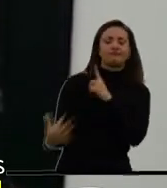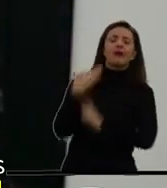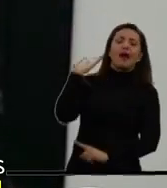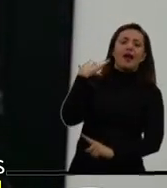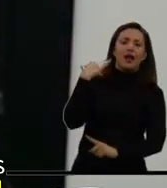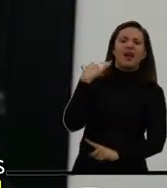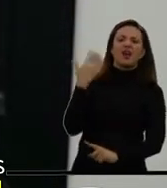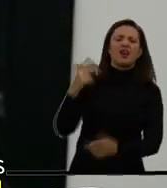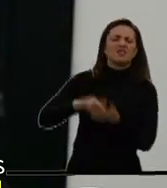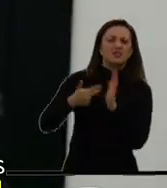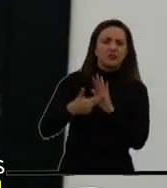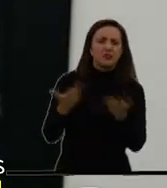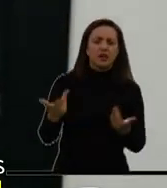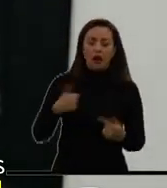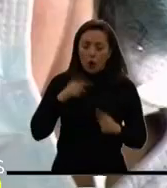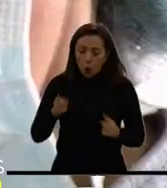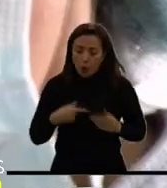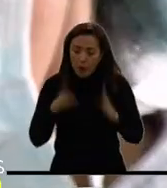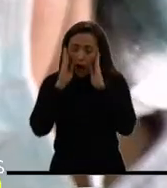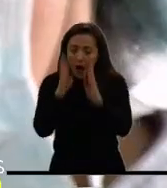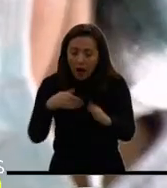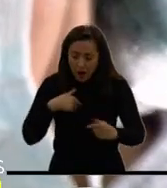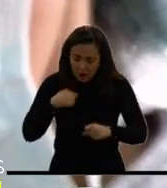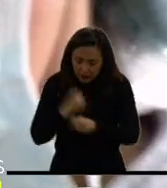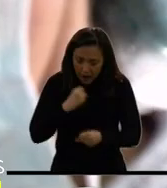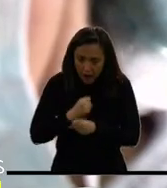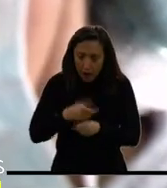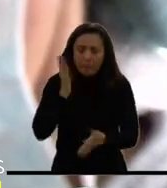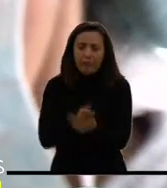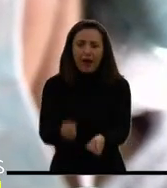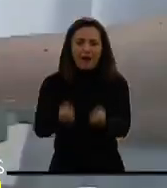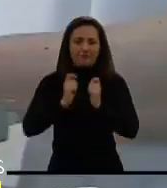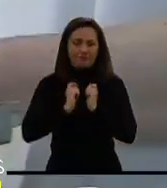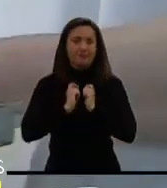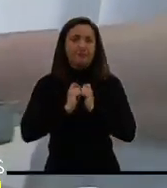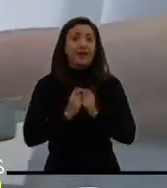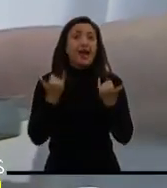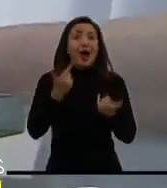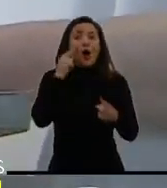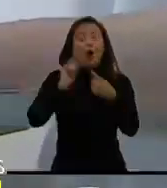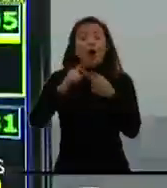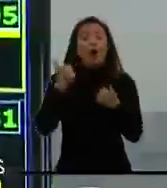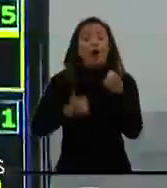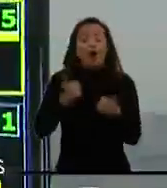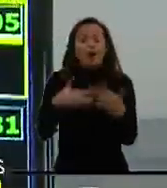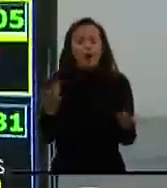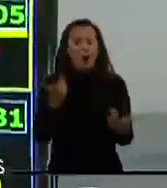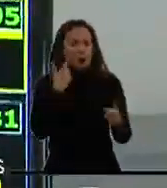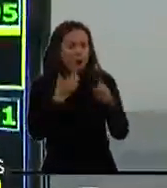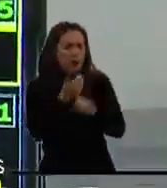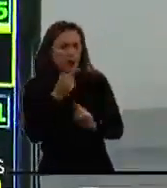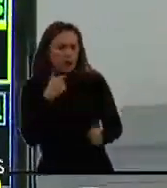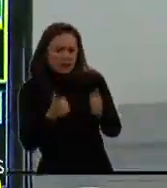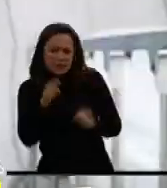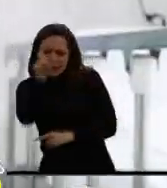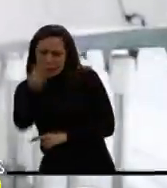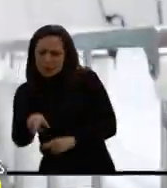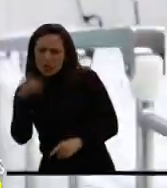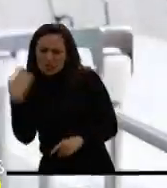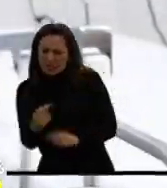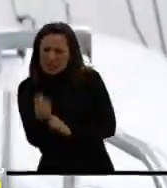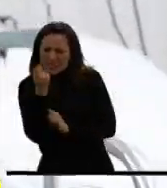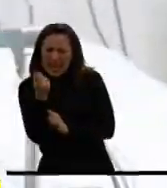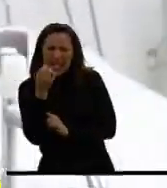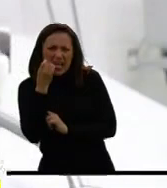contaminada prestando servicios de salud con el fin de facilitar los diagnósticos médicos catalogar la gravedad de un paciente infectado por el virus